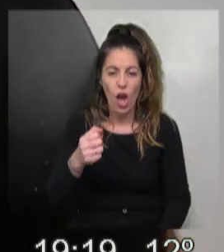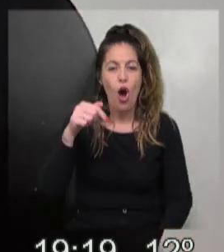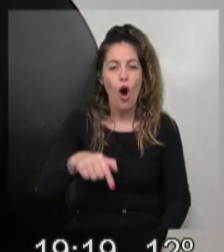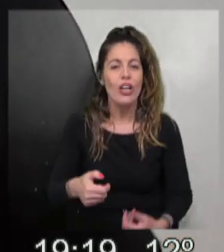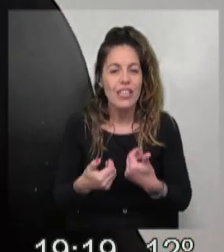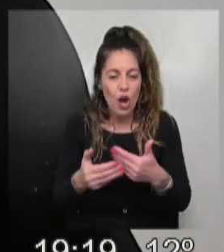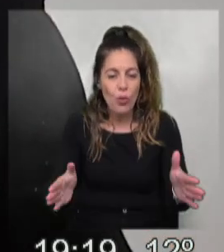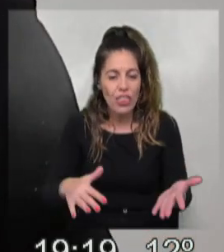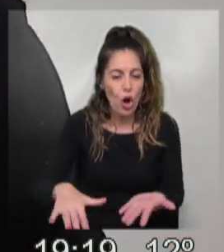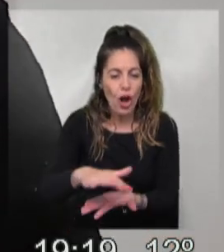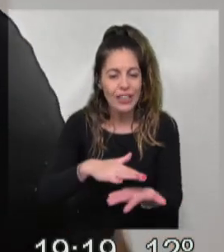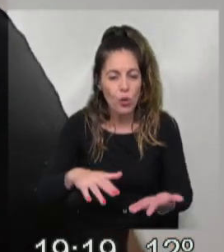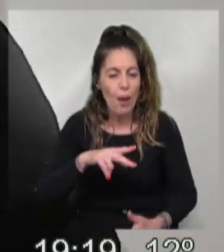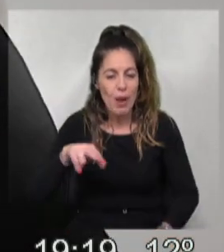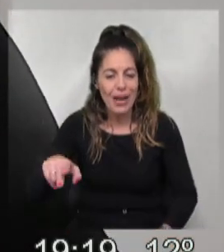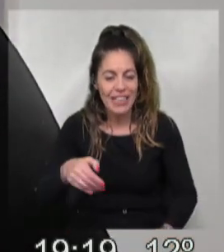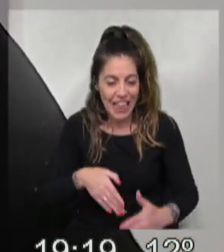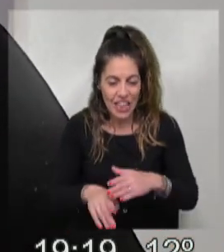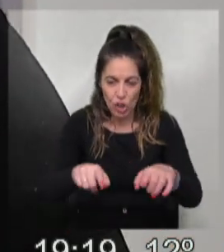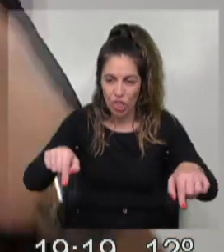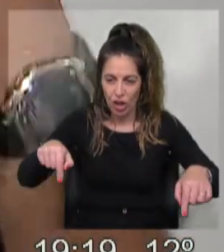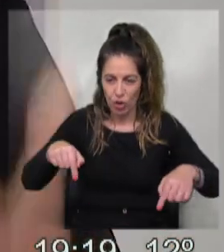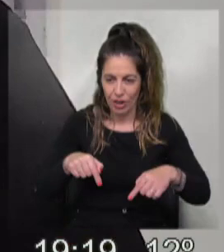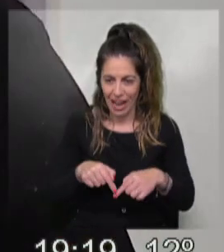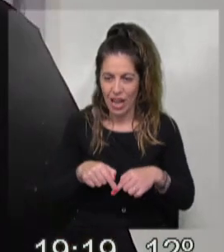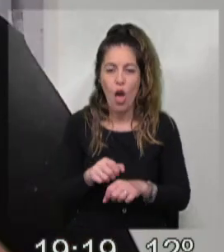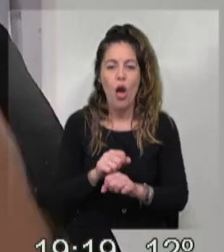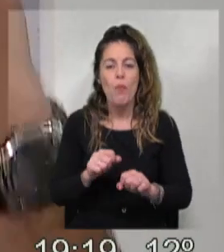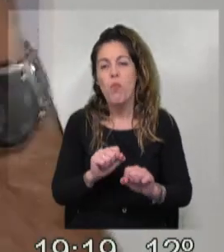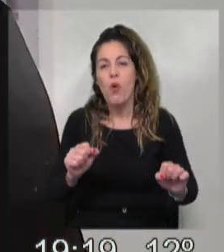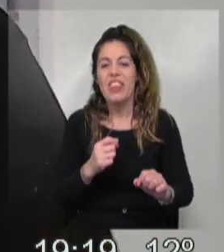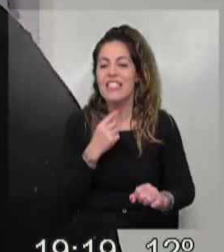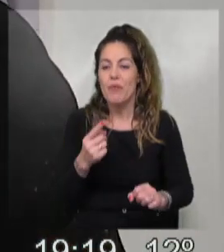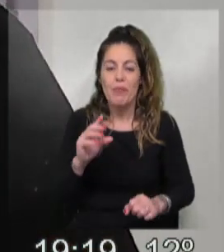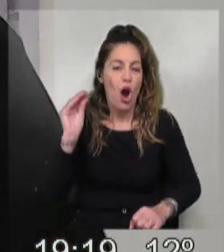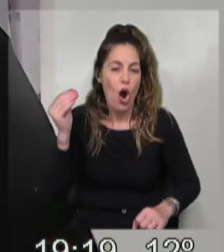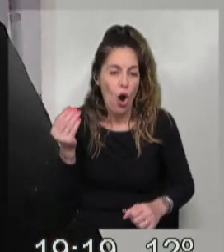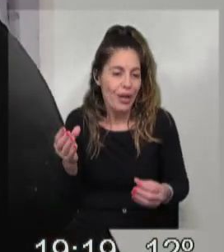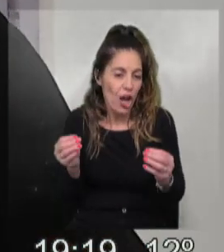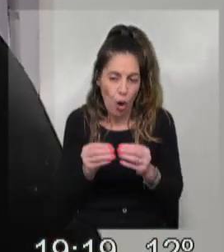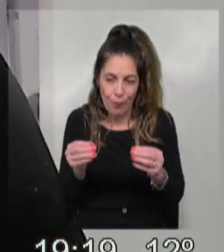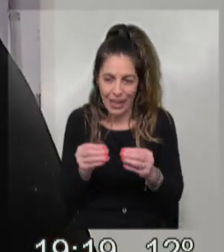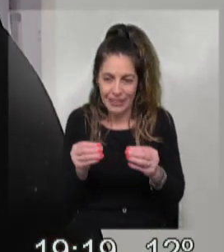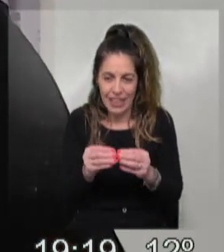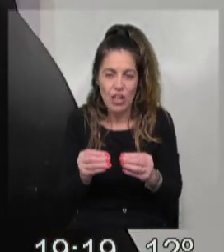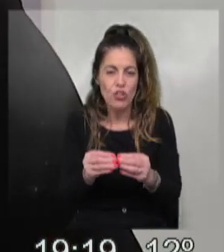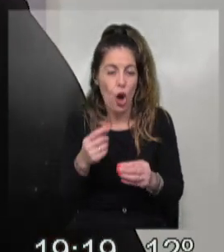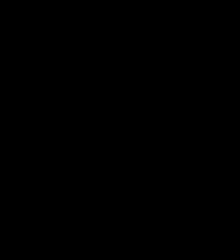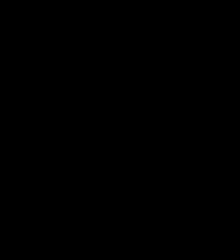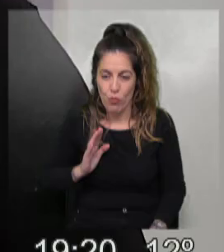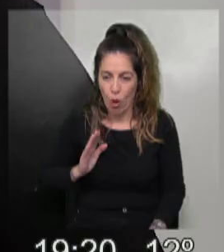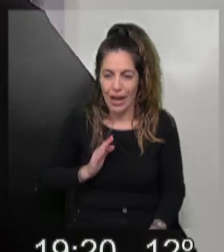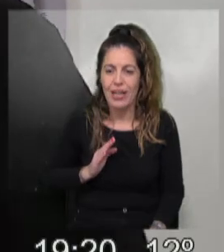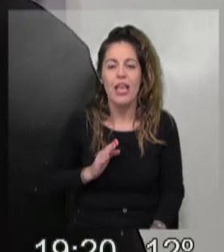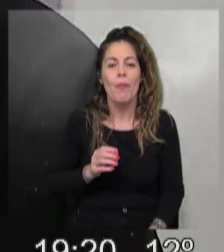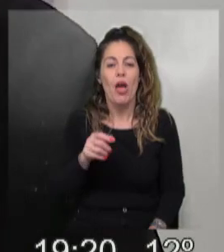inaugurando este sitio permanente dentro del local que bueno pueda servir para nuestros jóvenes compañeros y y las compañeras para